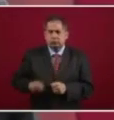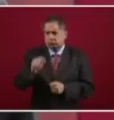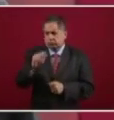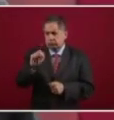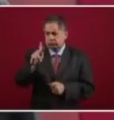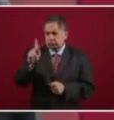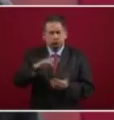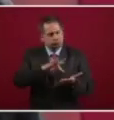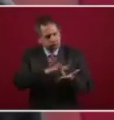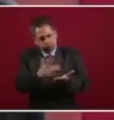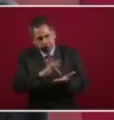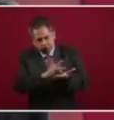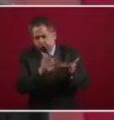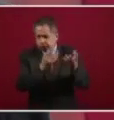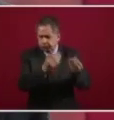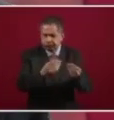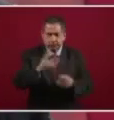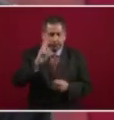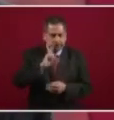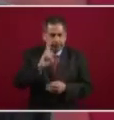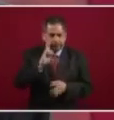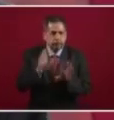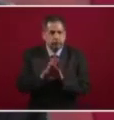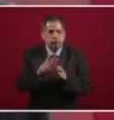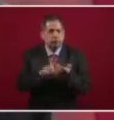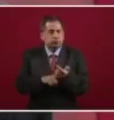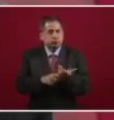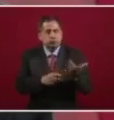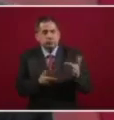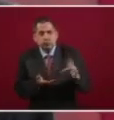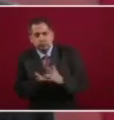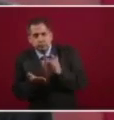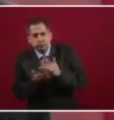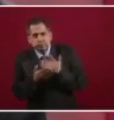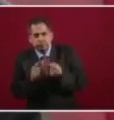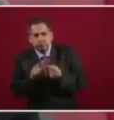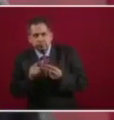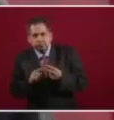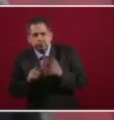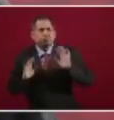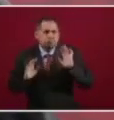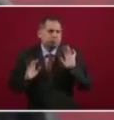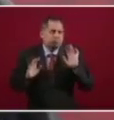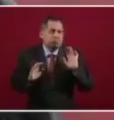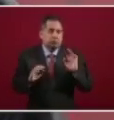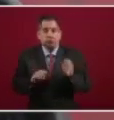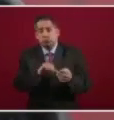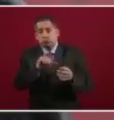agradecerle mucho, ver en qué pueden ayudar, pero cuidando